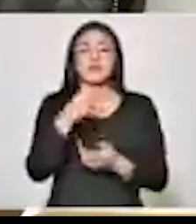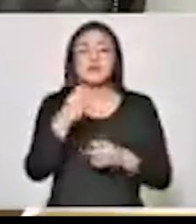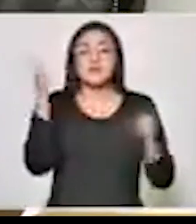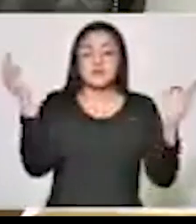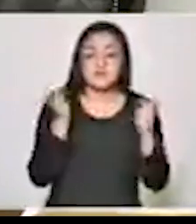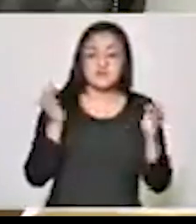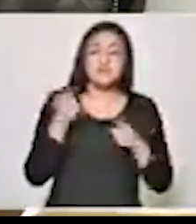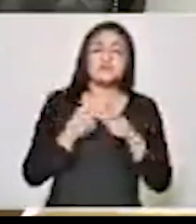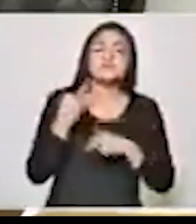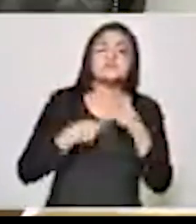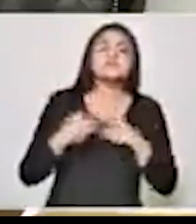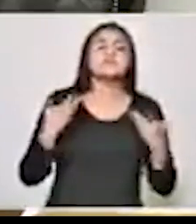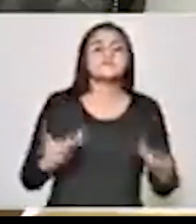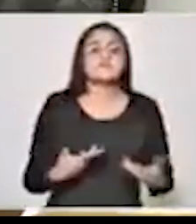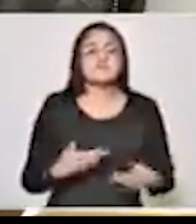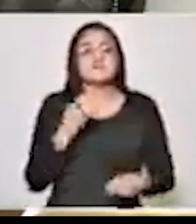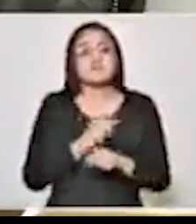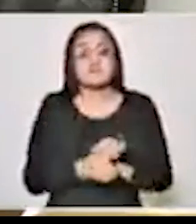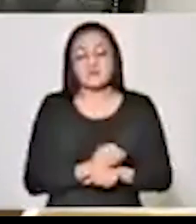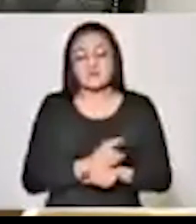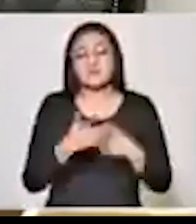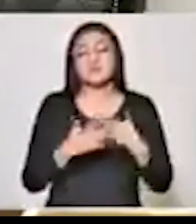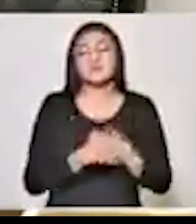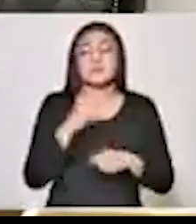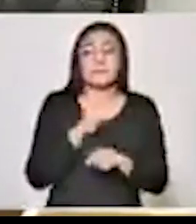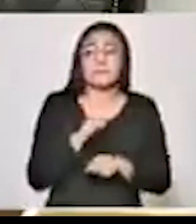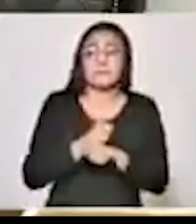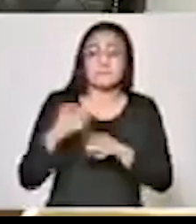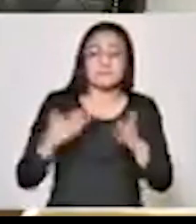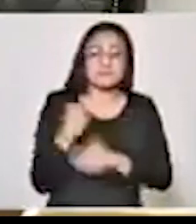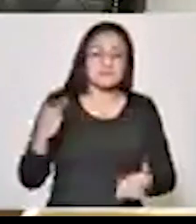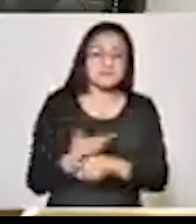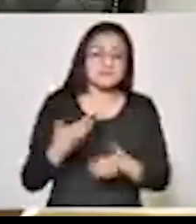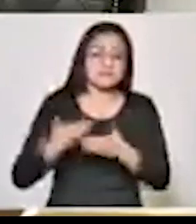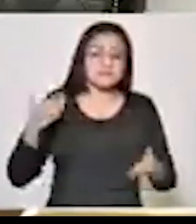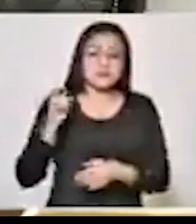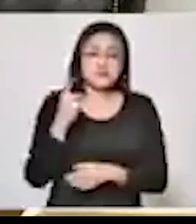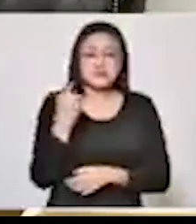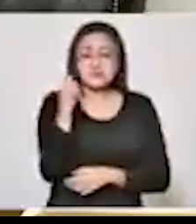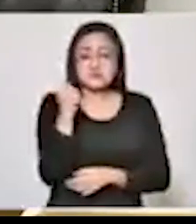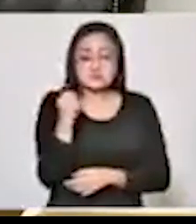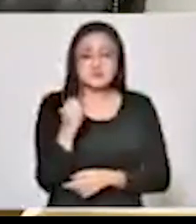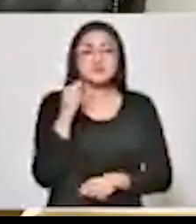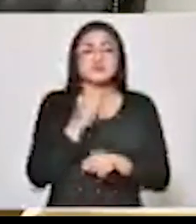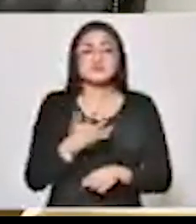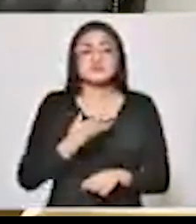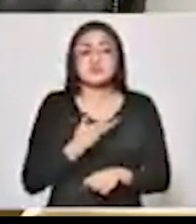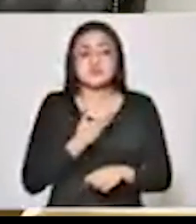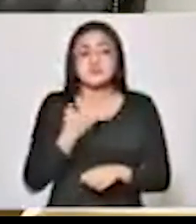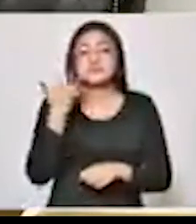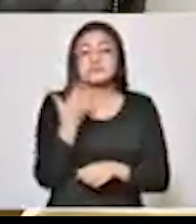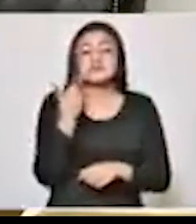2021-2022. Fue justo después de la entrada del primer frente frío el pasado 21 de septiembre. Se tienen